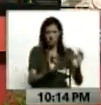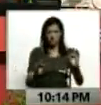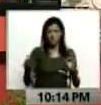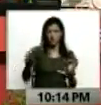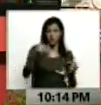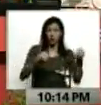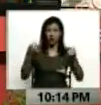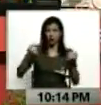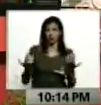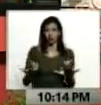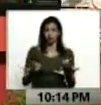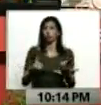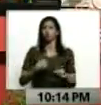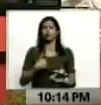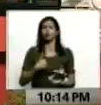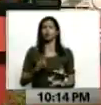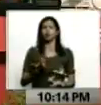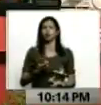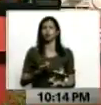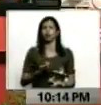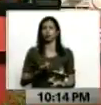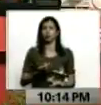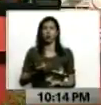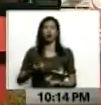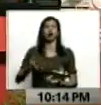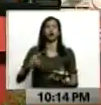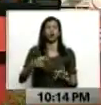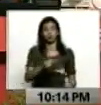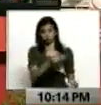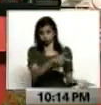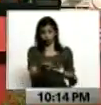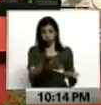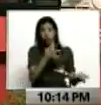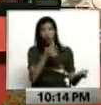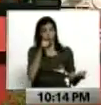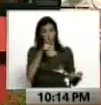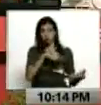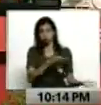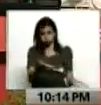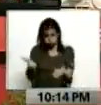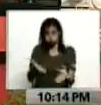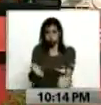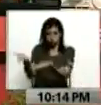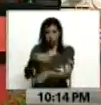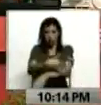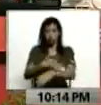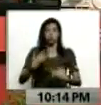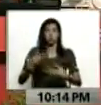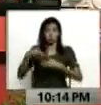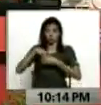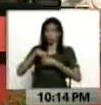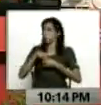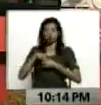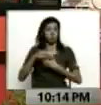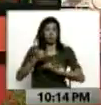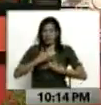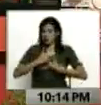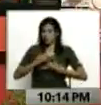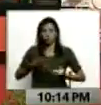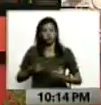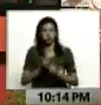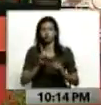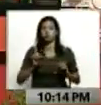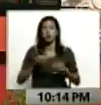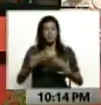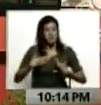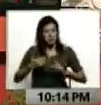16 tiros o sea nosotros no pusimos a nadie que saliera a matarse por nosotros o a matar por nosotros Nosotros pusimos nuestra cara